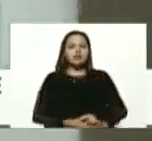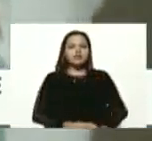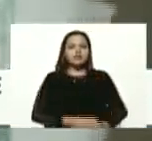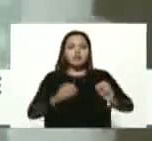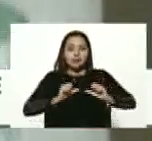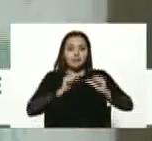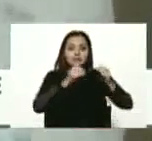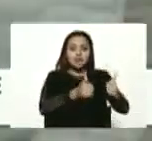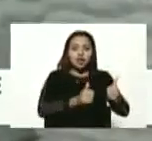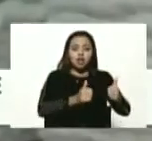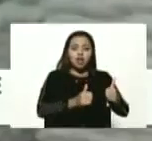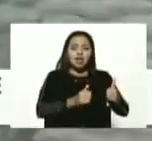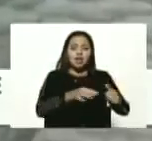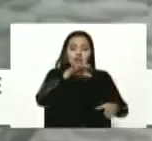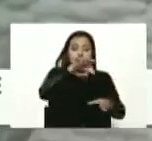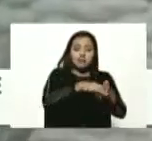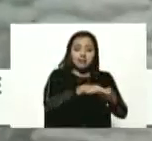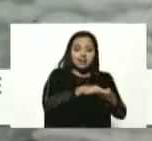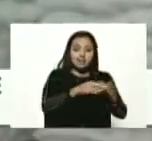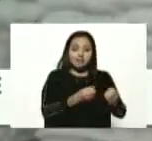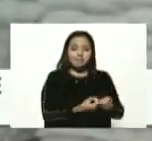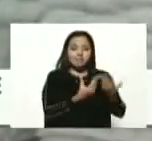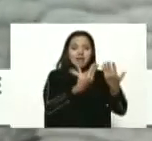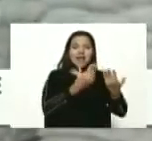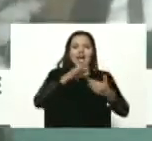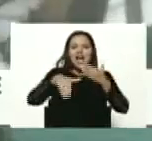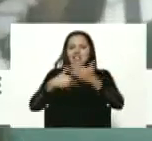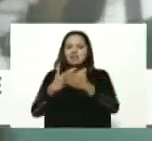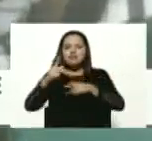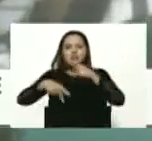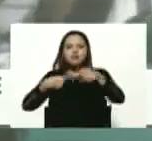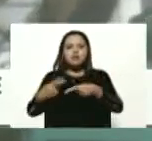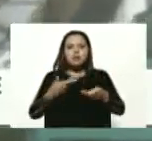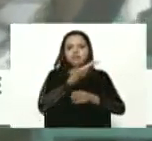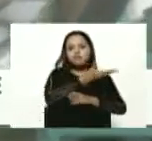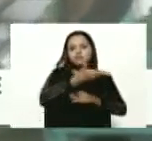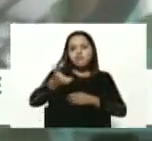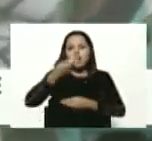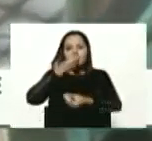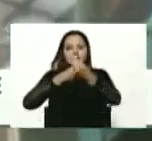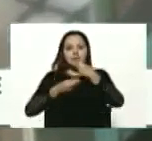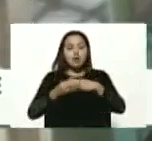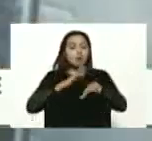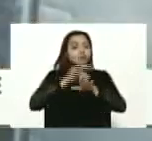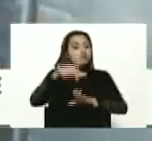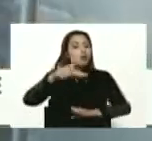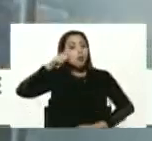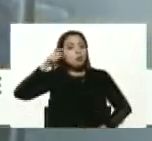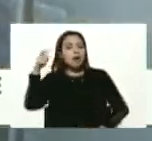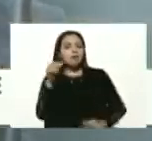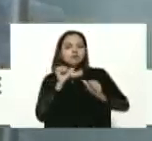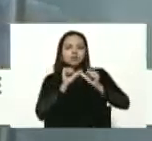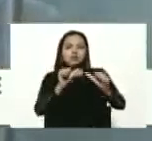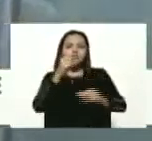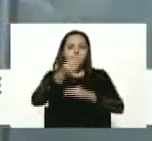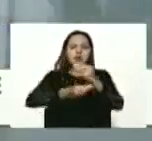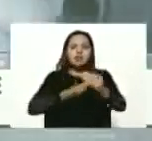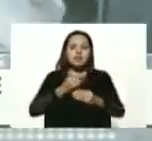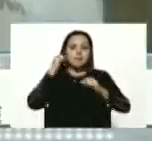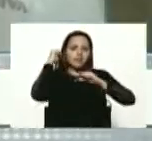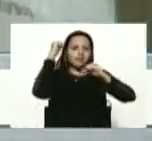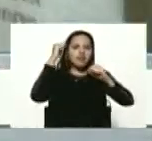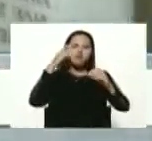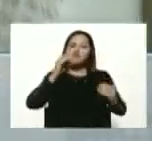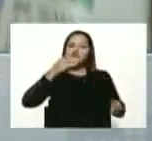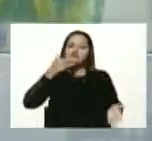inicio de la producción de semilla hasta lo que es el procesamiento y distribución de nuestros alimentos, porque aquí en Guárico seguimos produciendo para vencer.